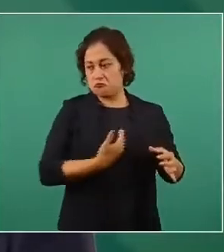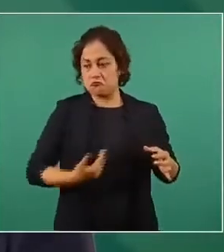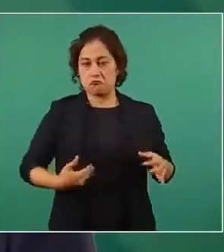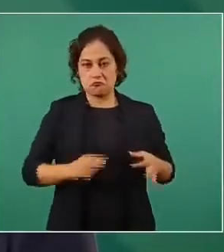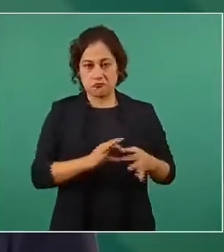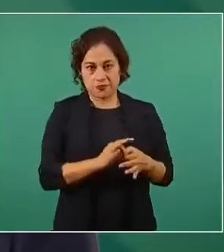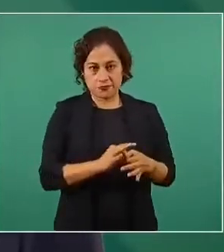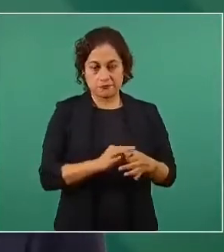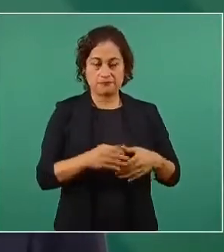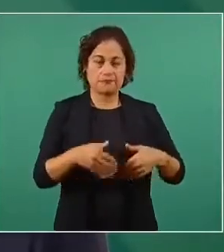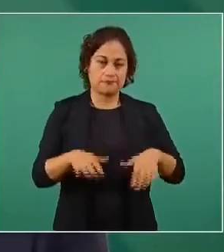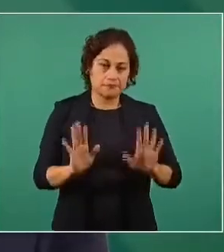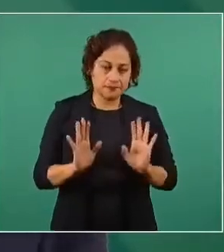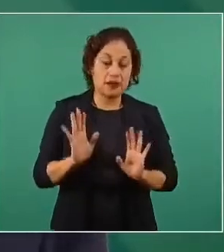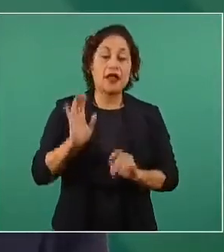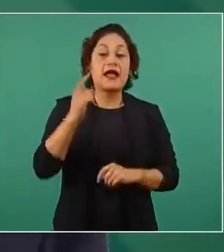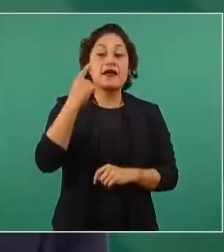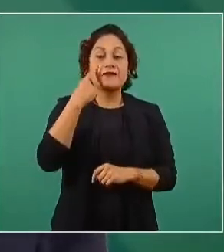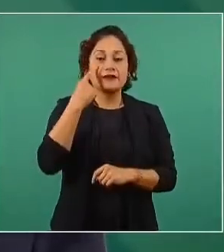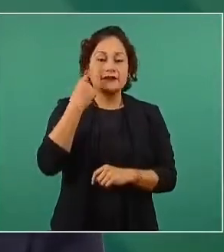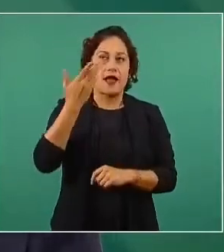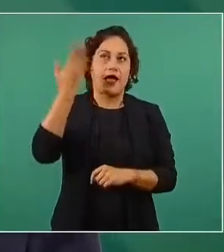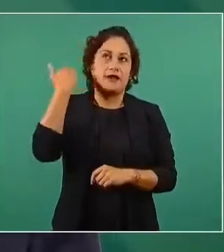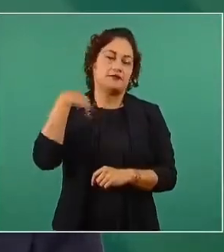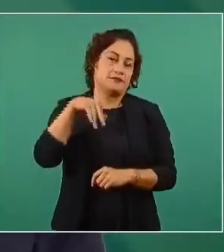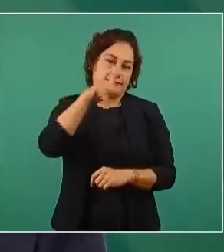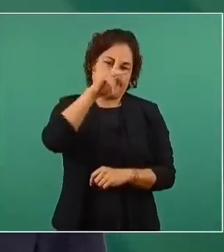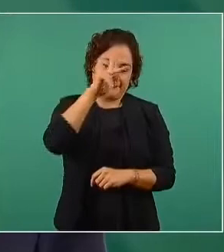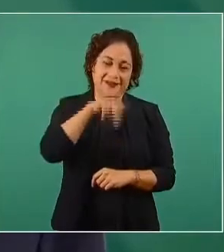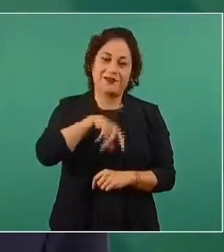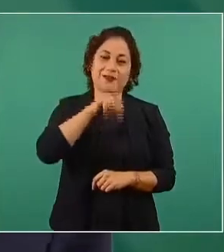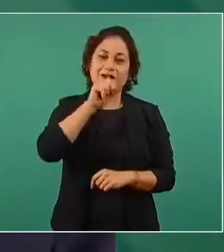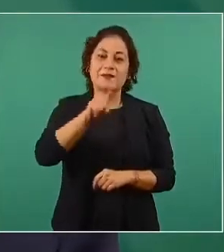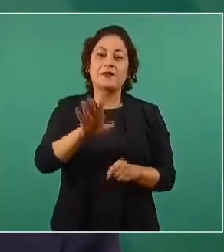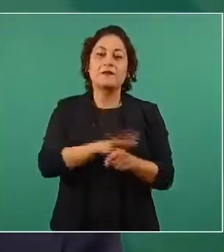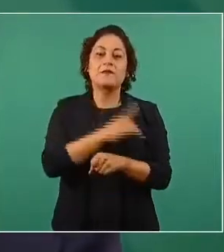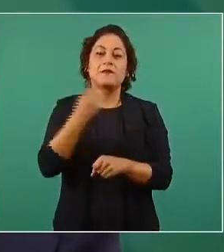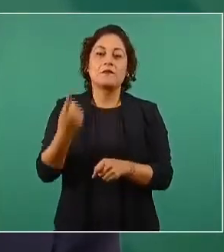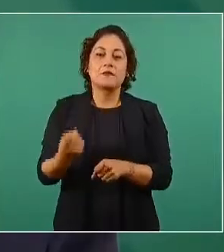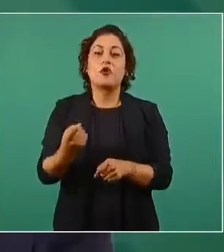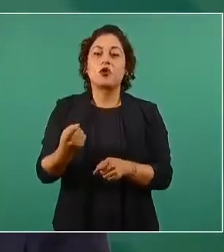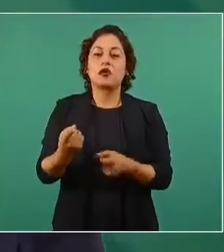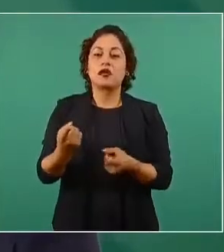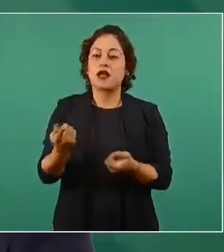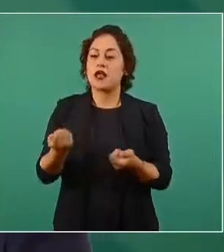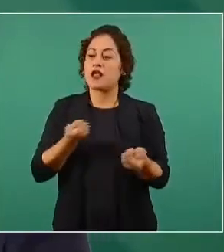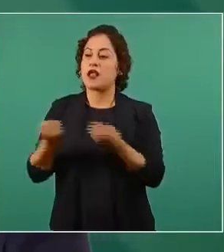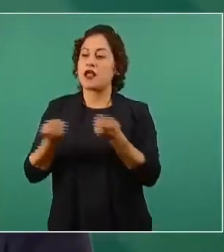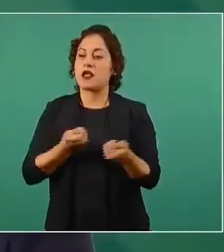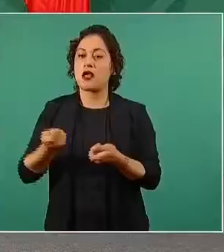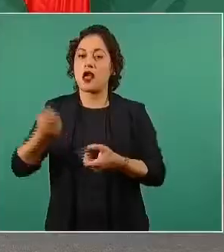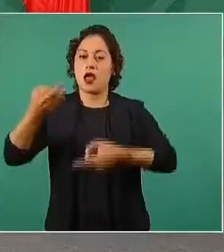más, porque era también el jefe del Poder Judicial y del Poder Legislativo